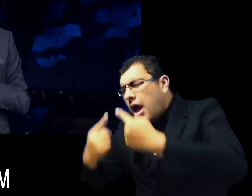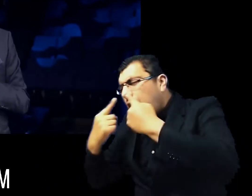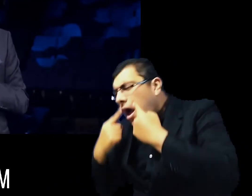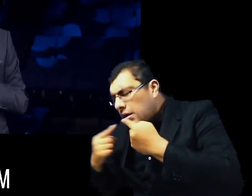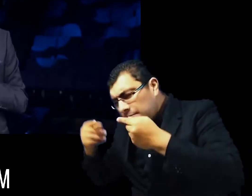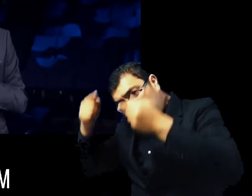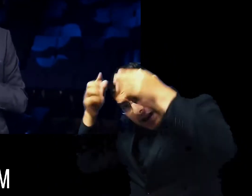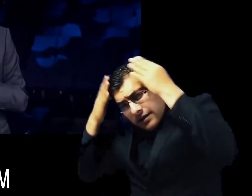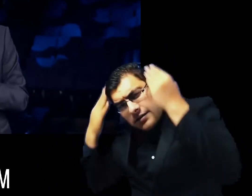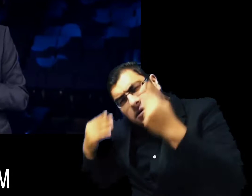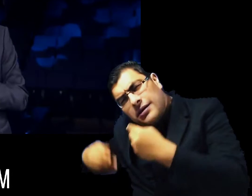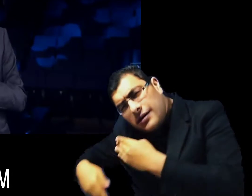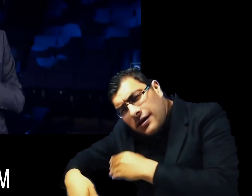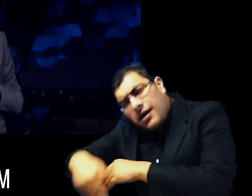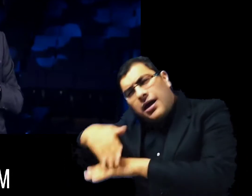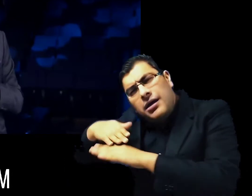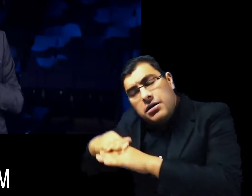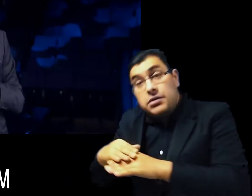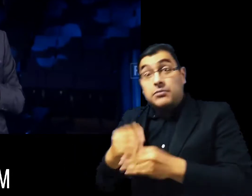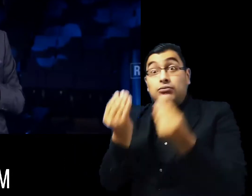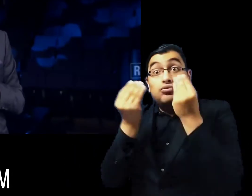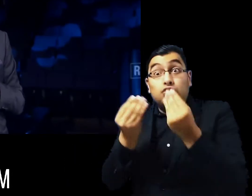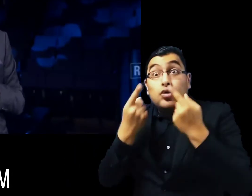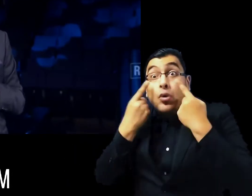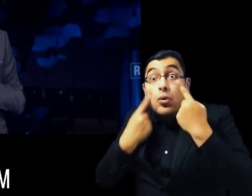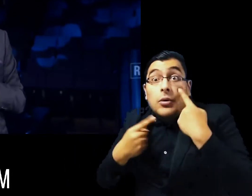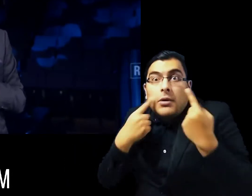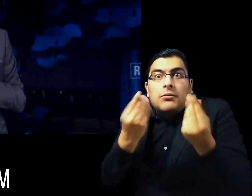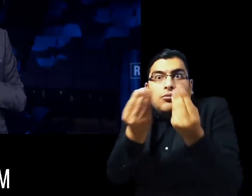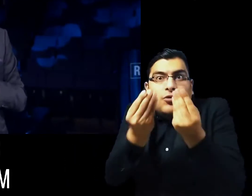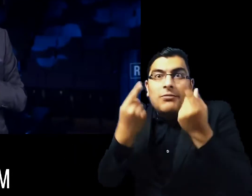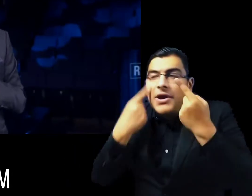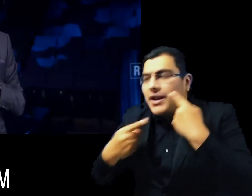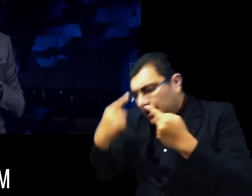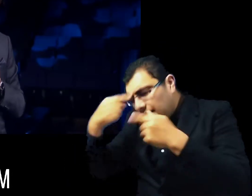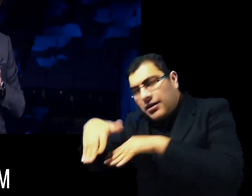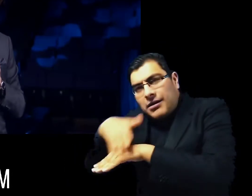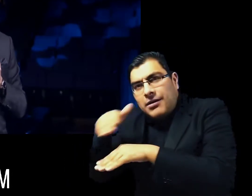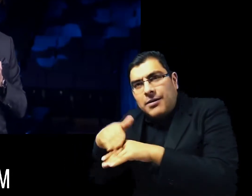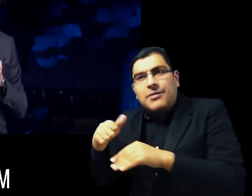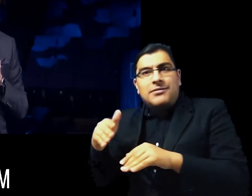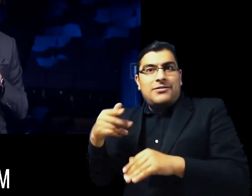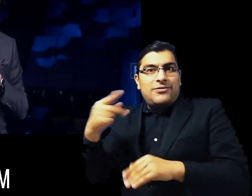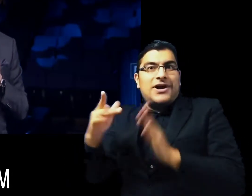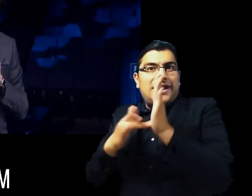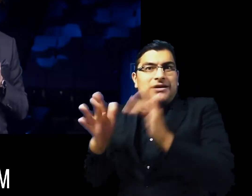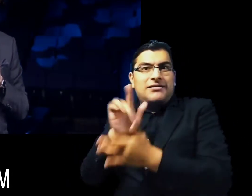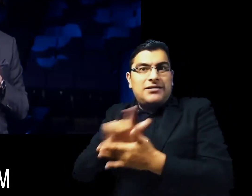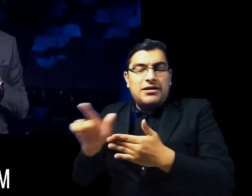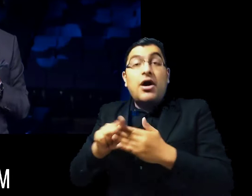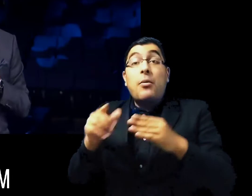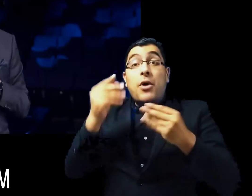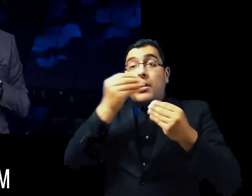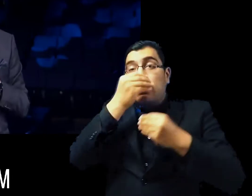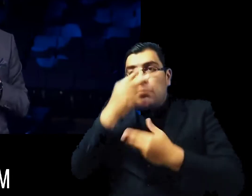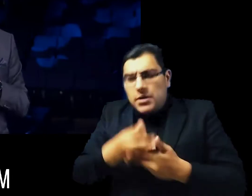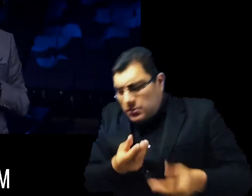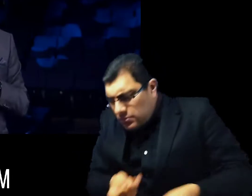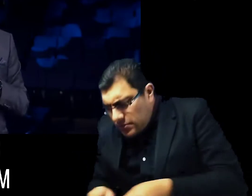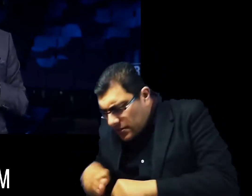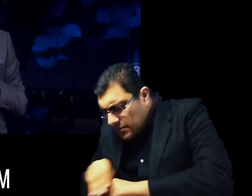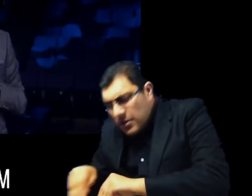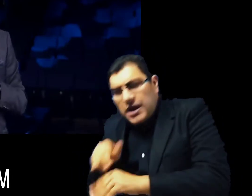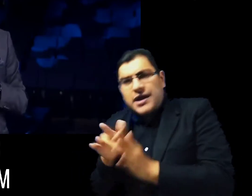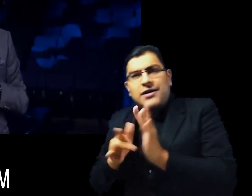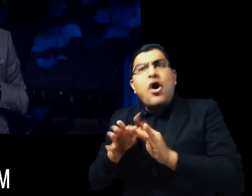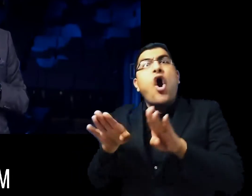los pies. Hay que llorar mucho para lavar los pies de alguien, ¿no? Y vacía perfume también en sus pies, aún polvorientos.